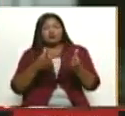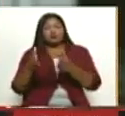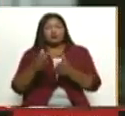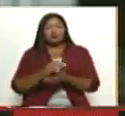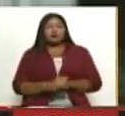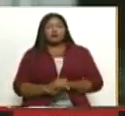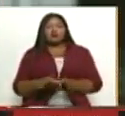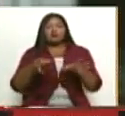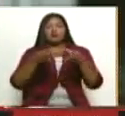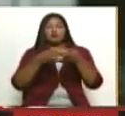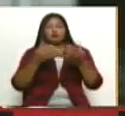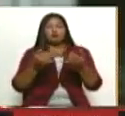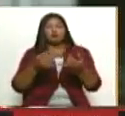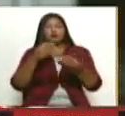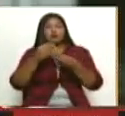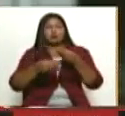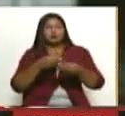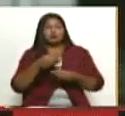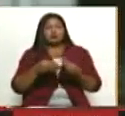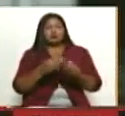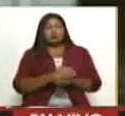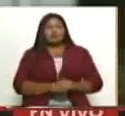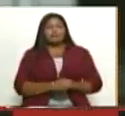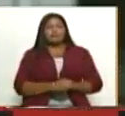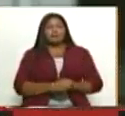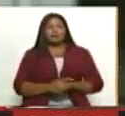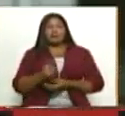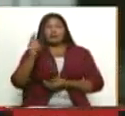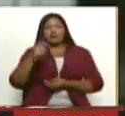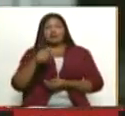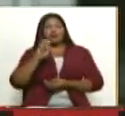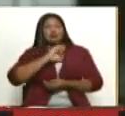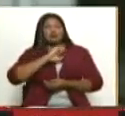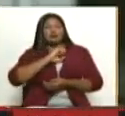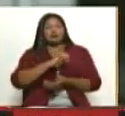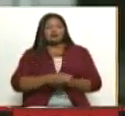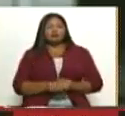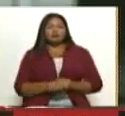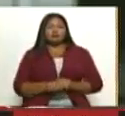reunión extraordinaria que se tuvo en el mes de enero.